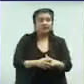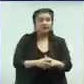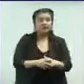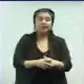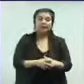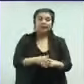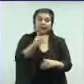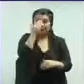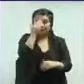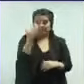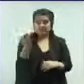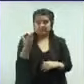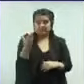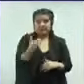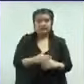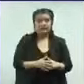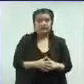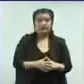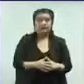Gracias.